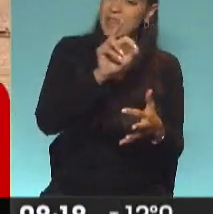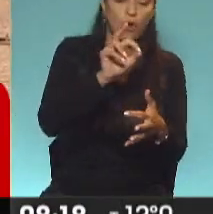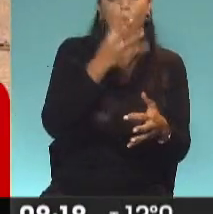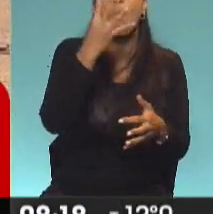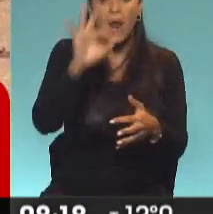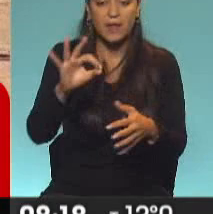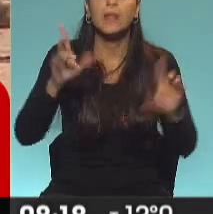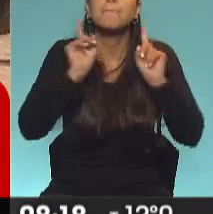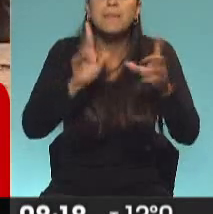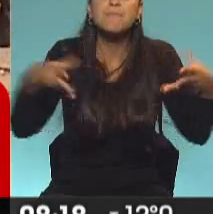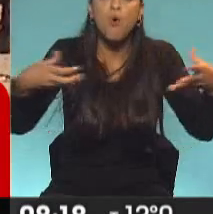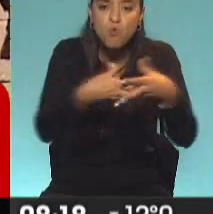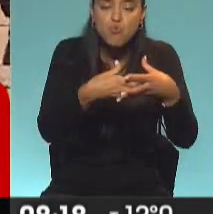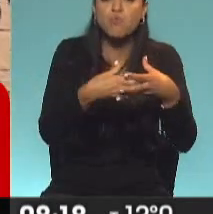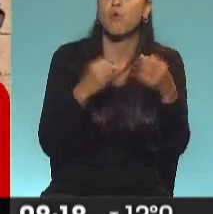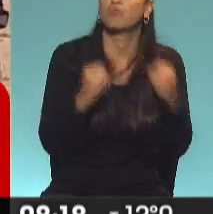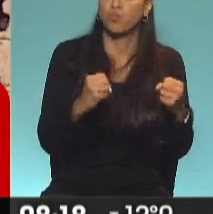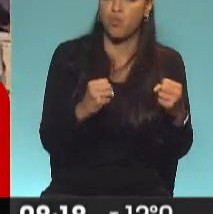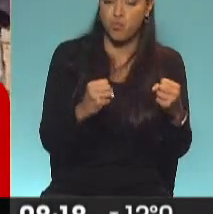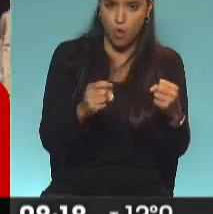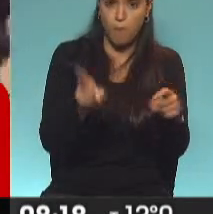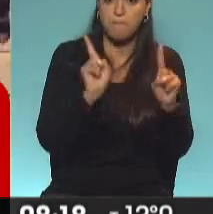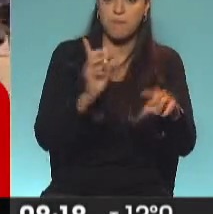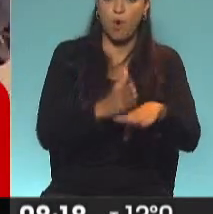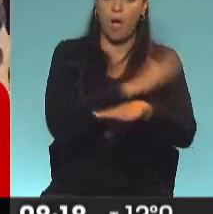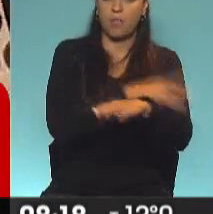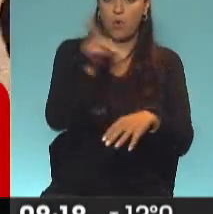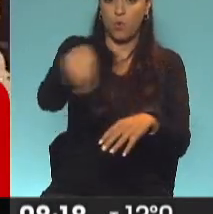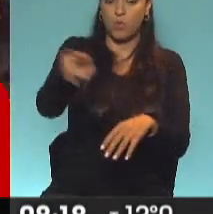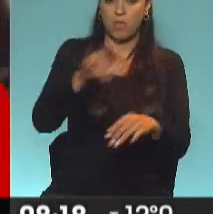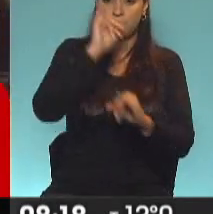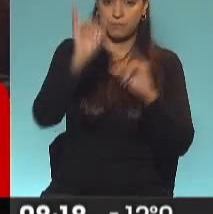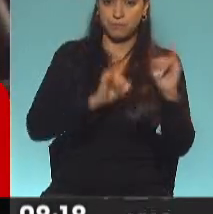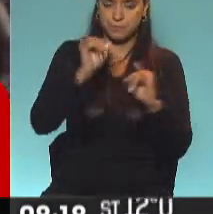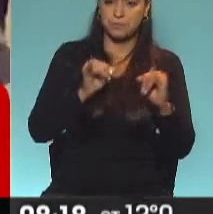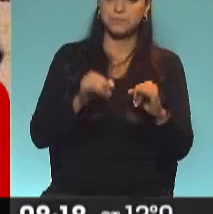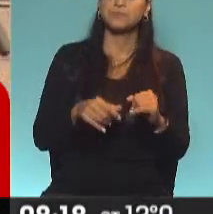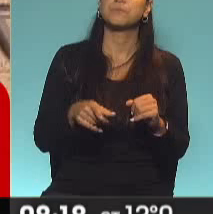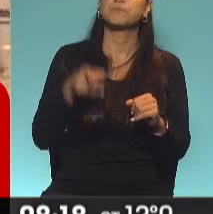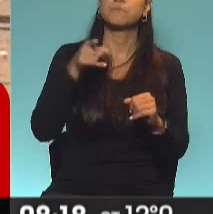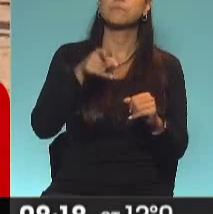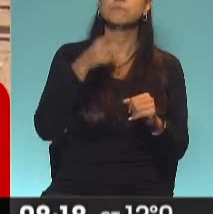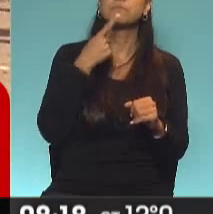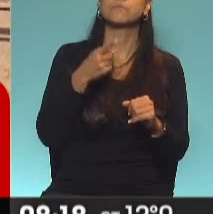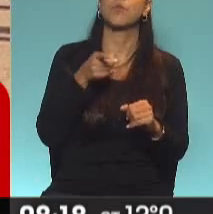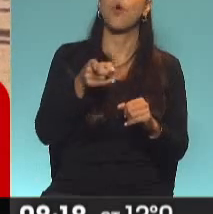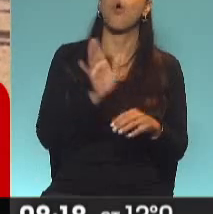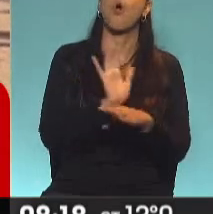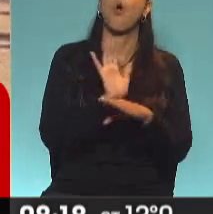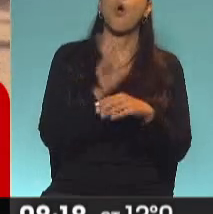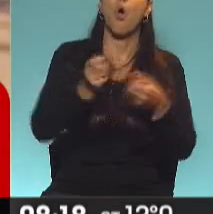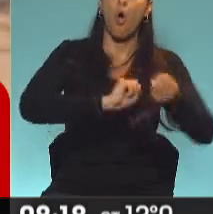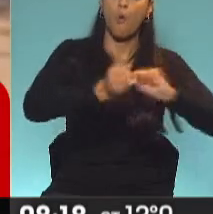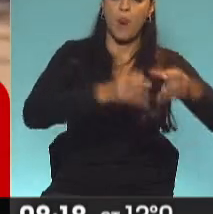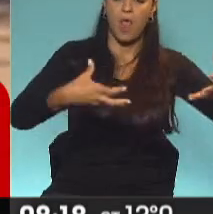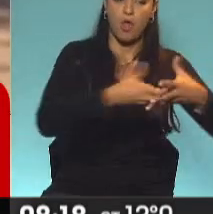estos grupos más duros a que ustedes hacían referencia, pertenecientes al Polo Obrero, en general